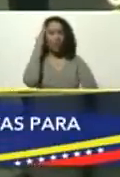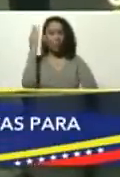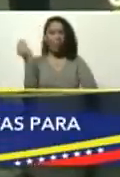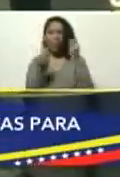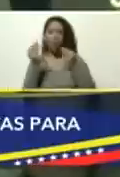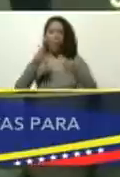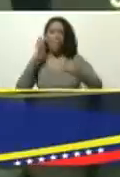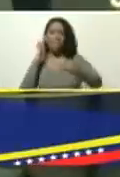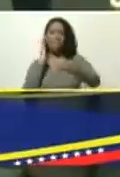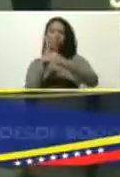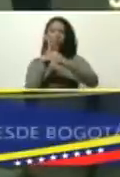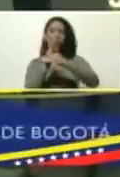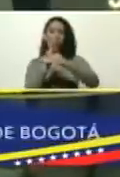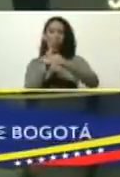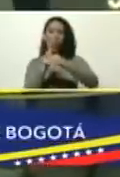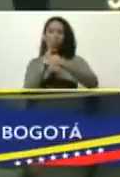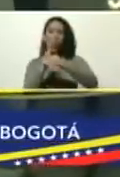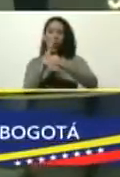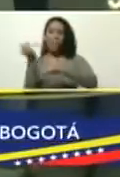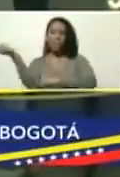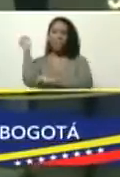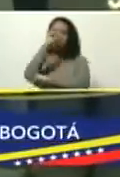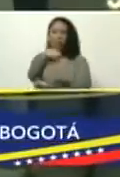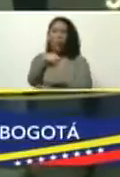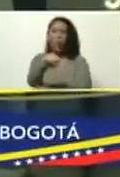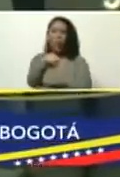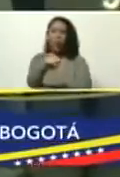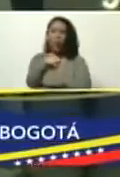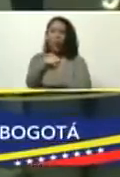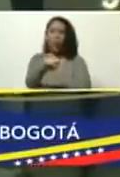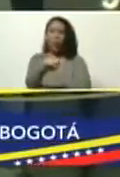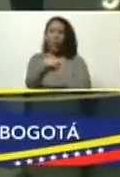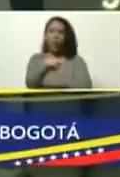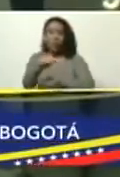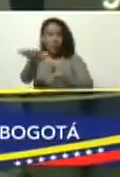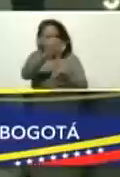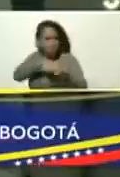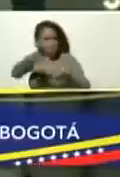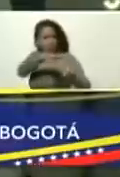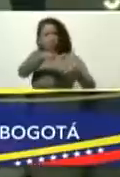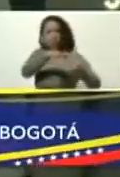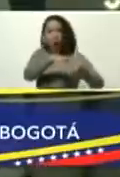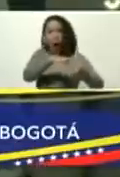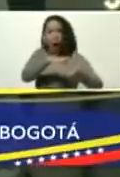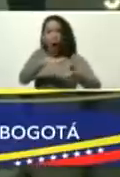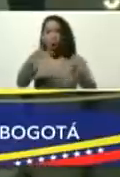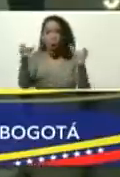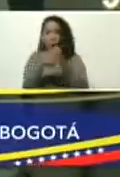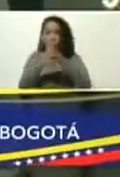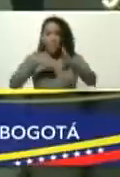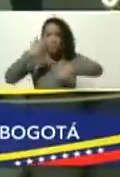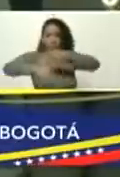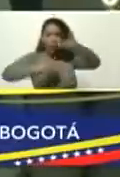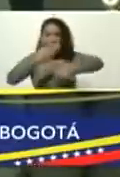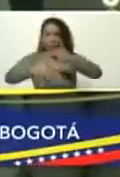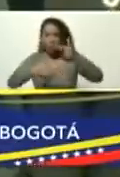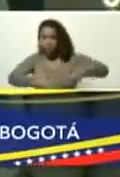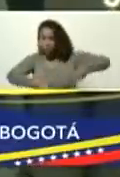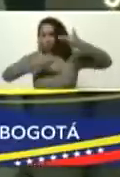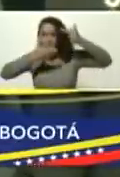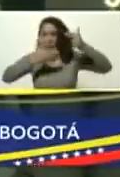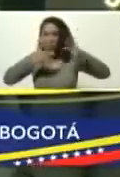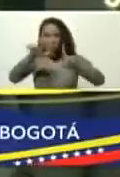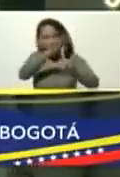neutralizar, derrotar y perseguir a los criminales y terroristas que